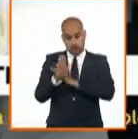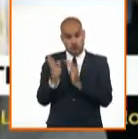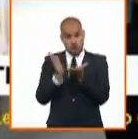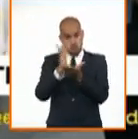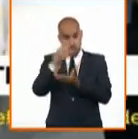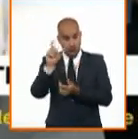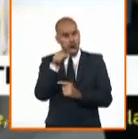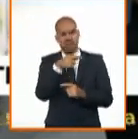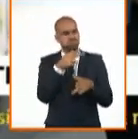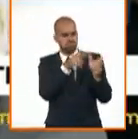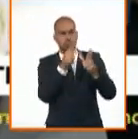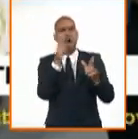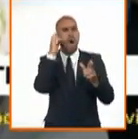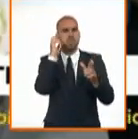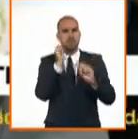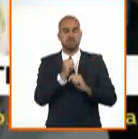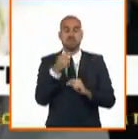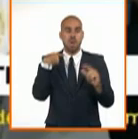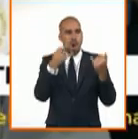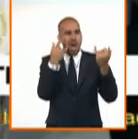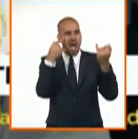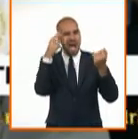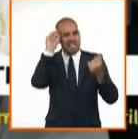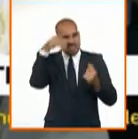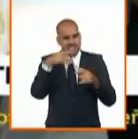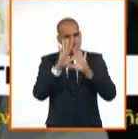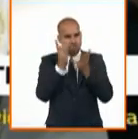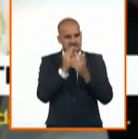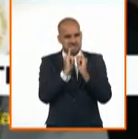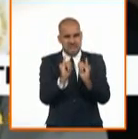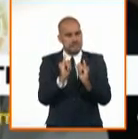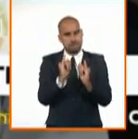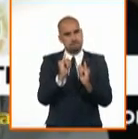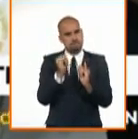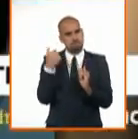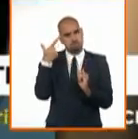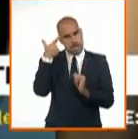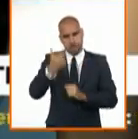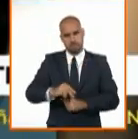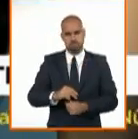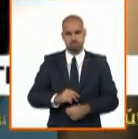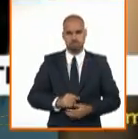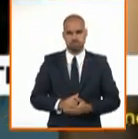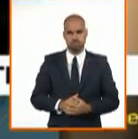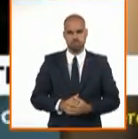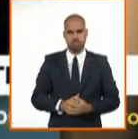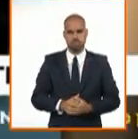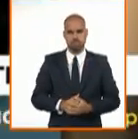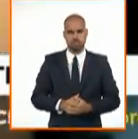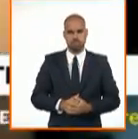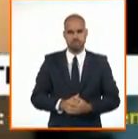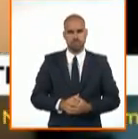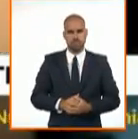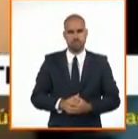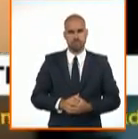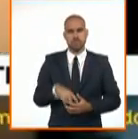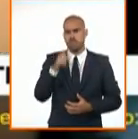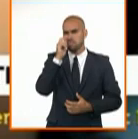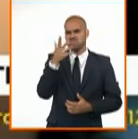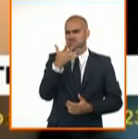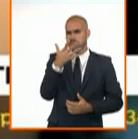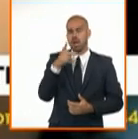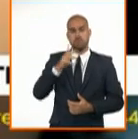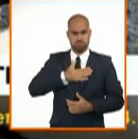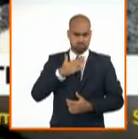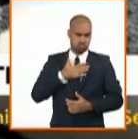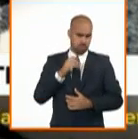no tengo más información sobre la conexión entre esos dos tiroteos wing el agresor era estadounidense y estudiaba en un